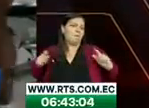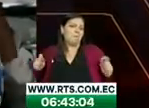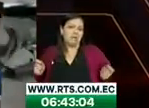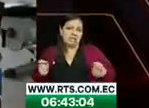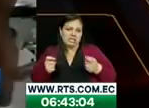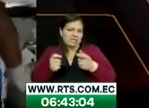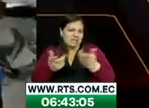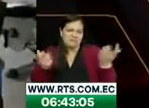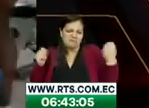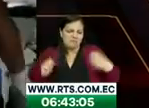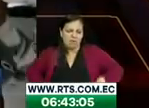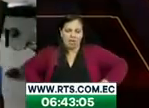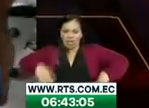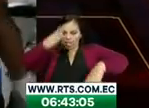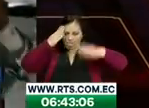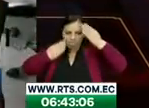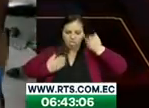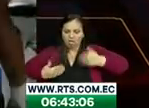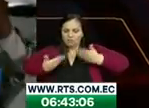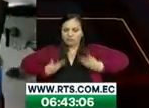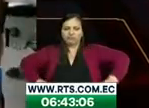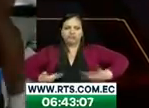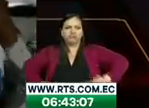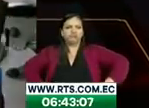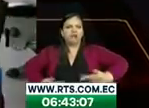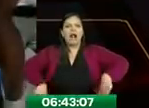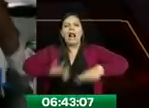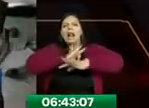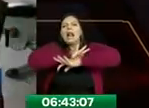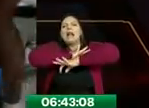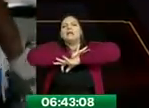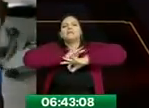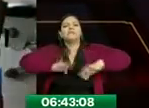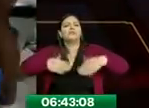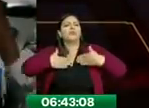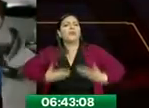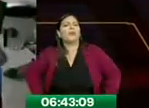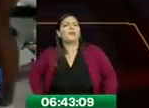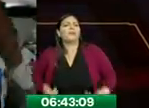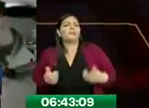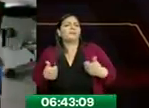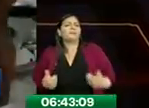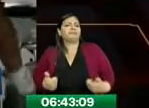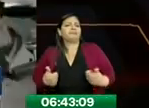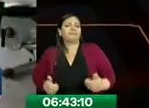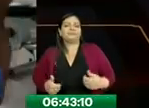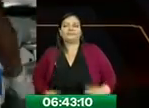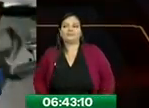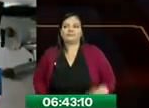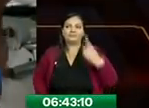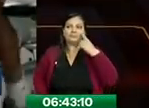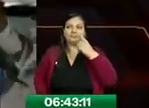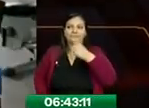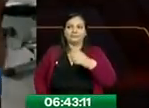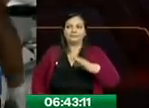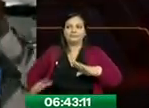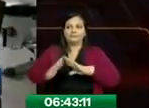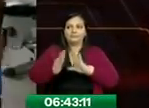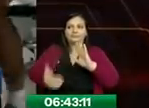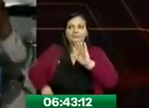puede ayudar a aquello. Eso está comprobado, ¿eh? Ahí está Antonio Valencia, haciendo ejercicio dentro de su